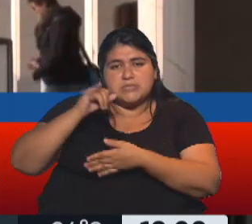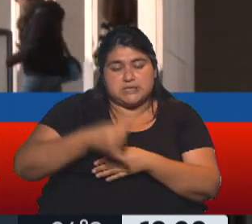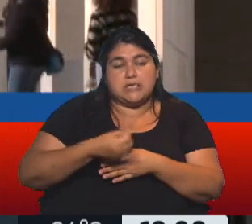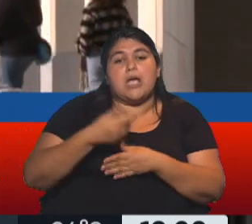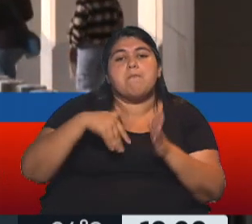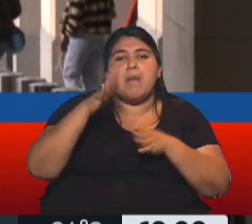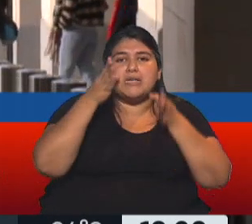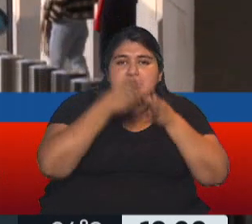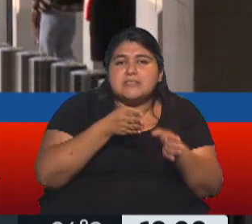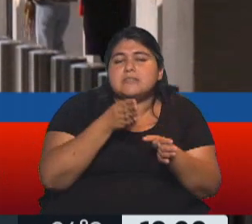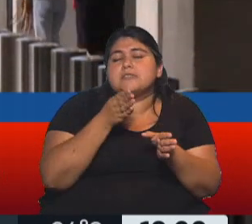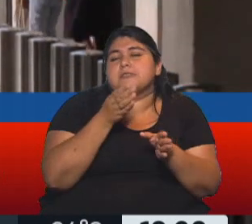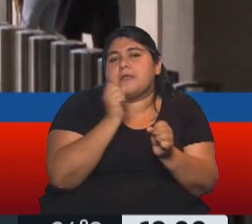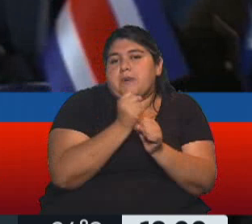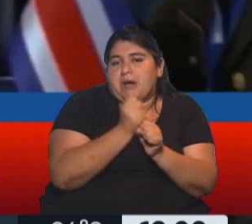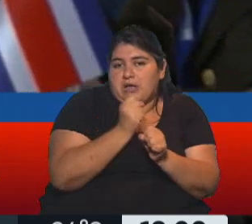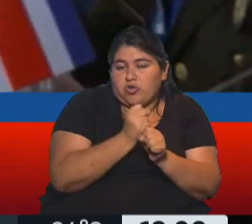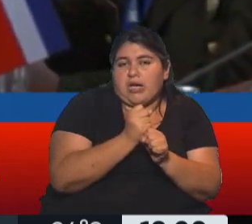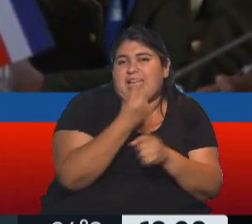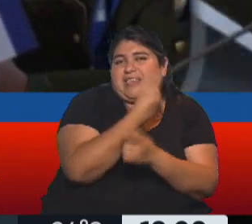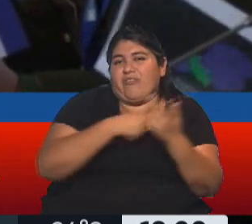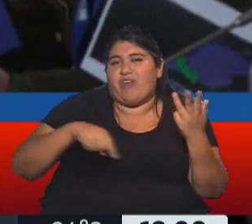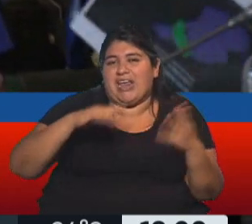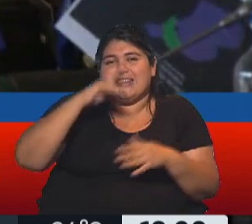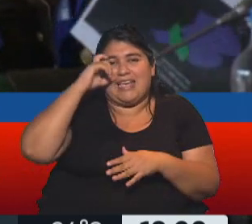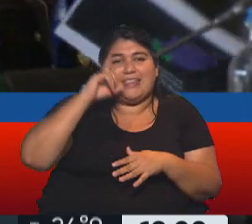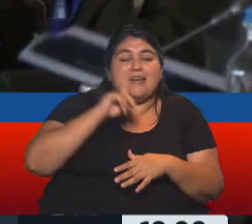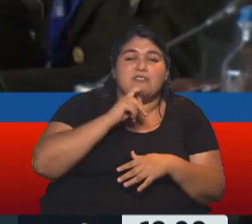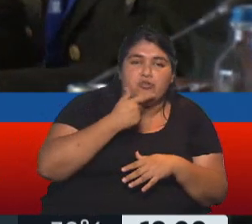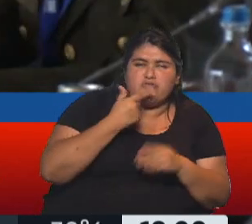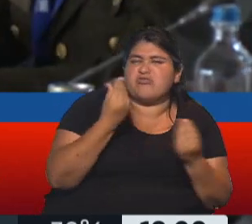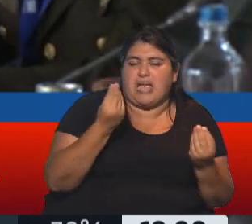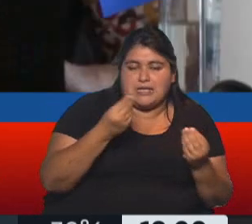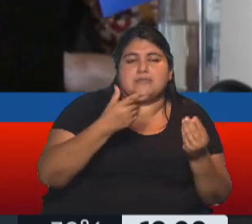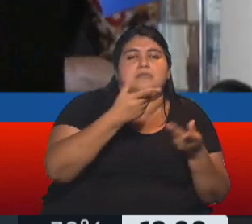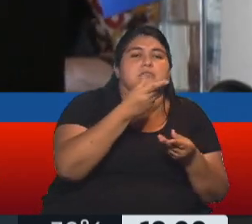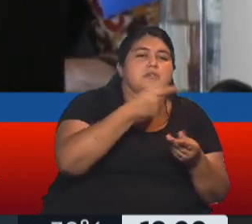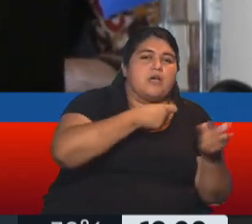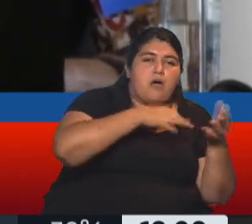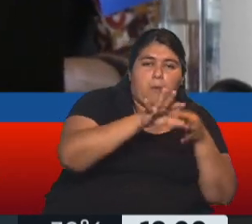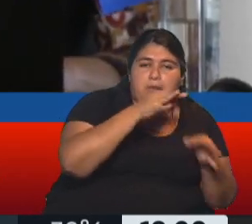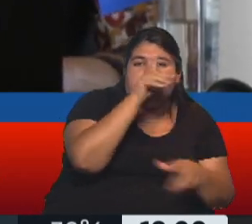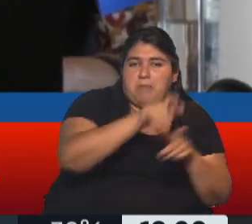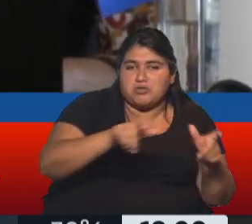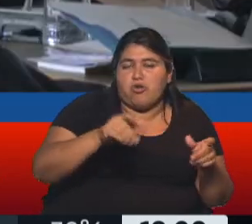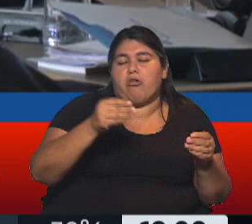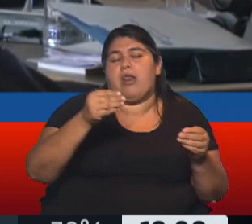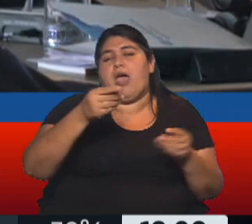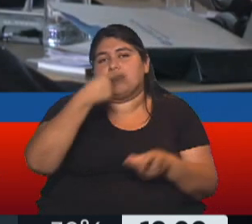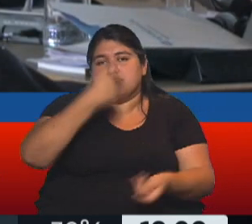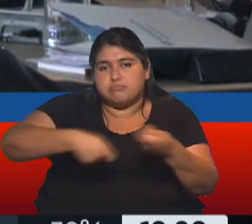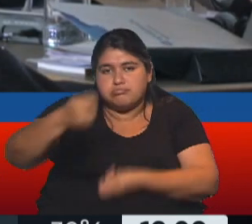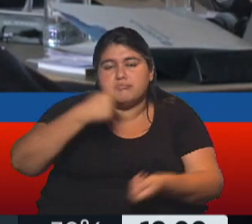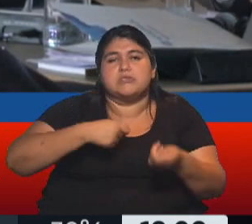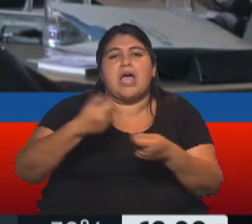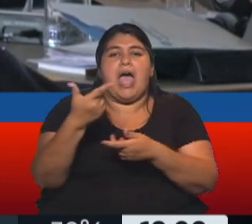delitos específicos y más contundentes, como sería el narcotráfico, la trata de personas, la venta ilegal